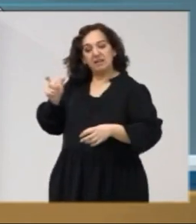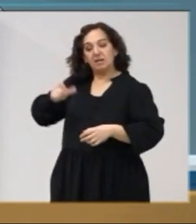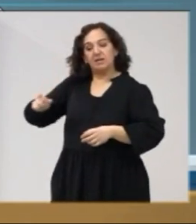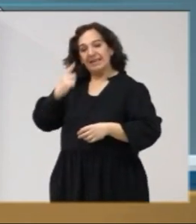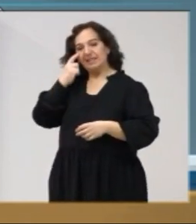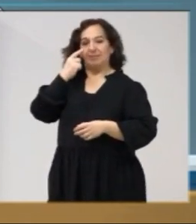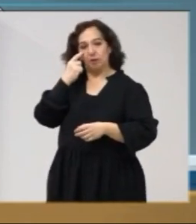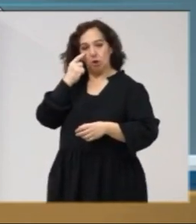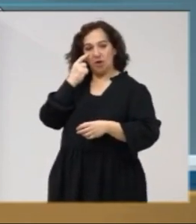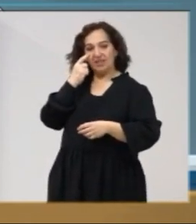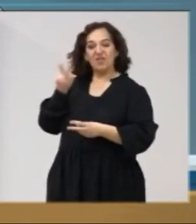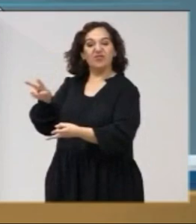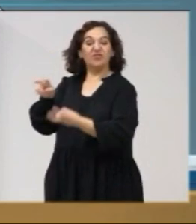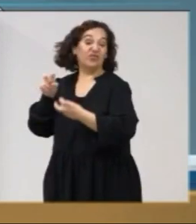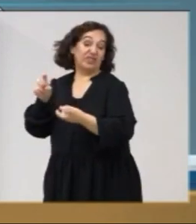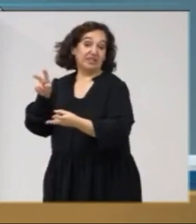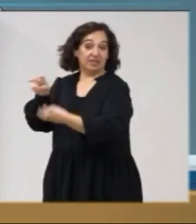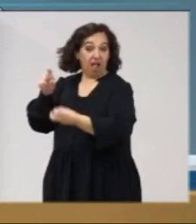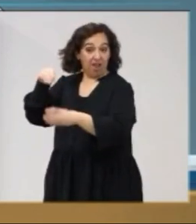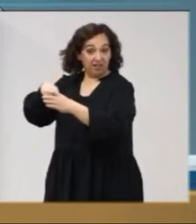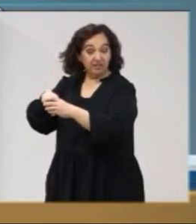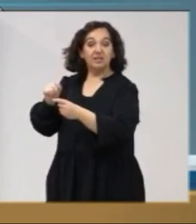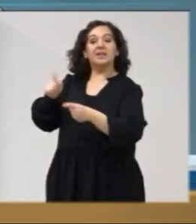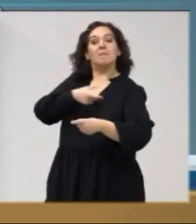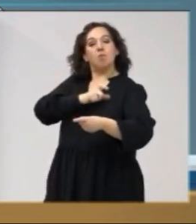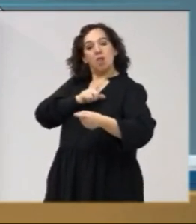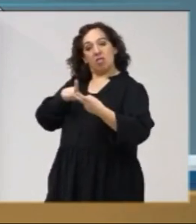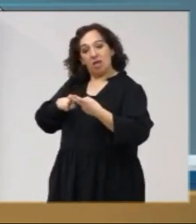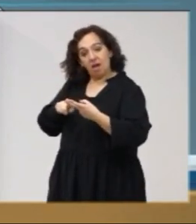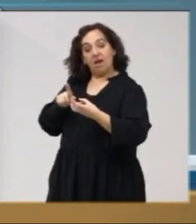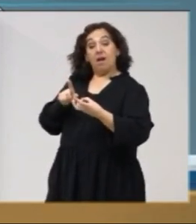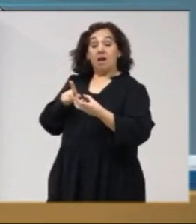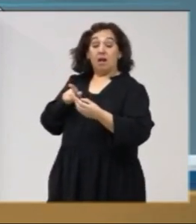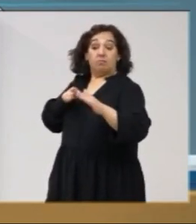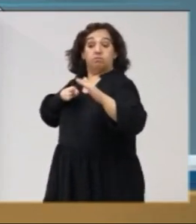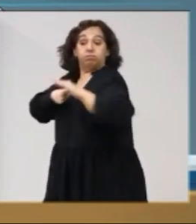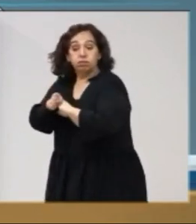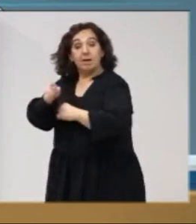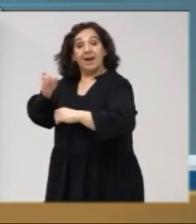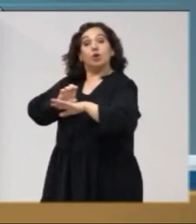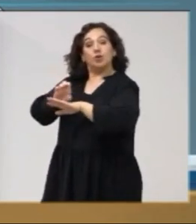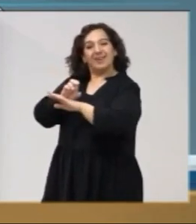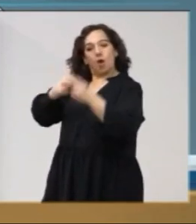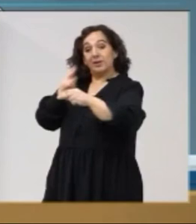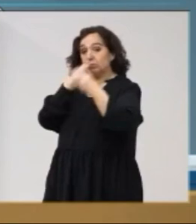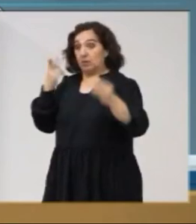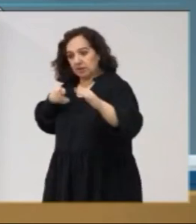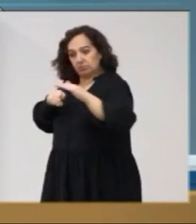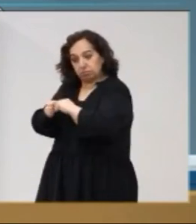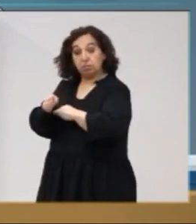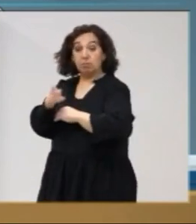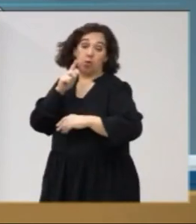inspectores fiscales, policías, ante un caso de corrupción